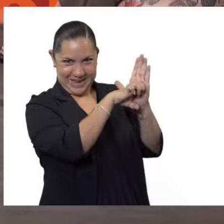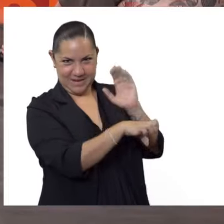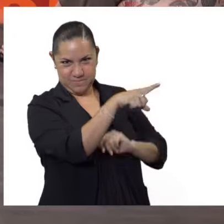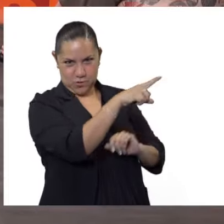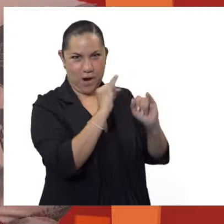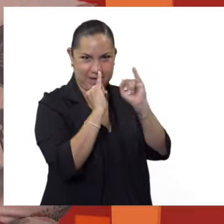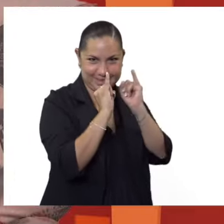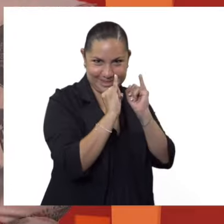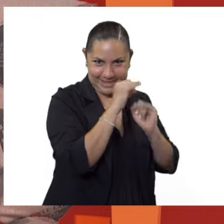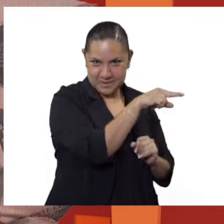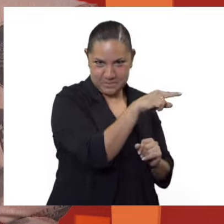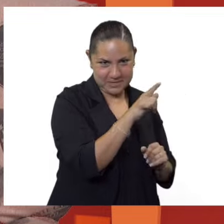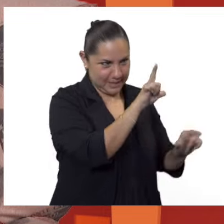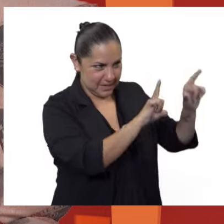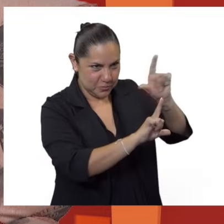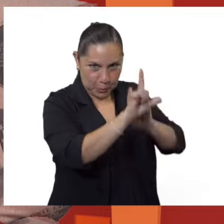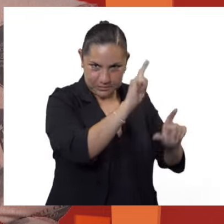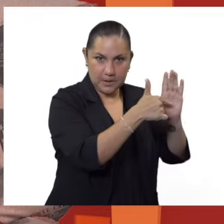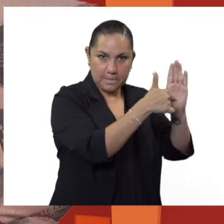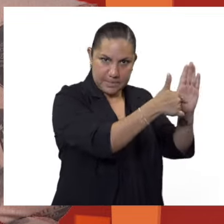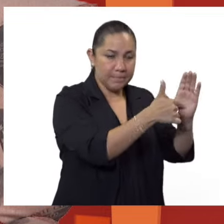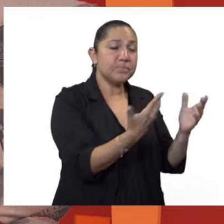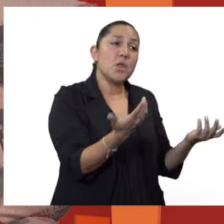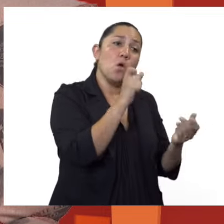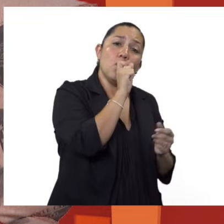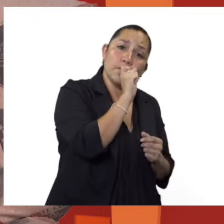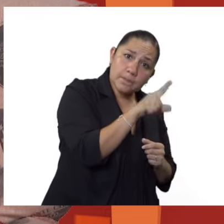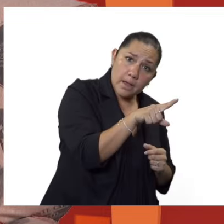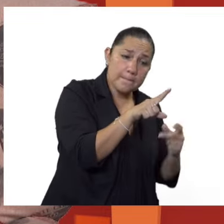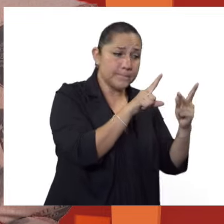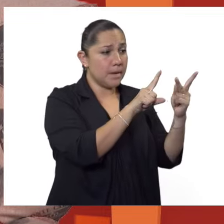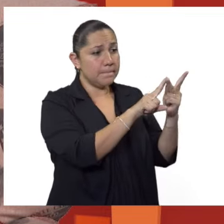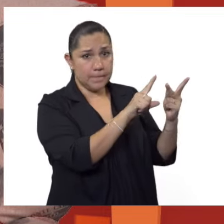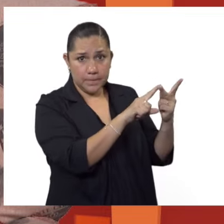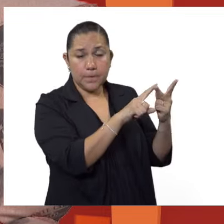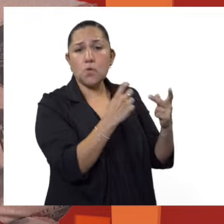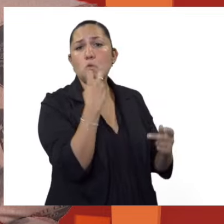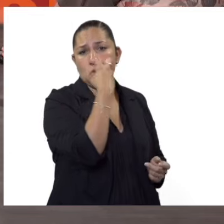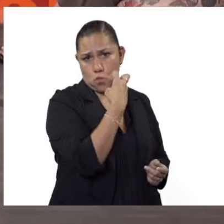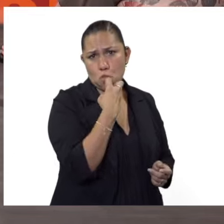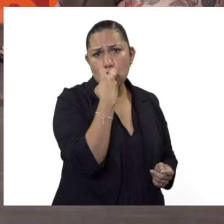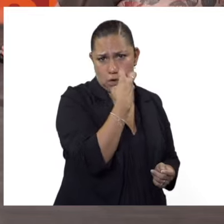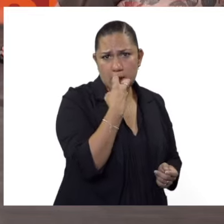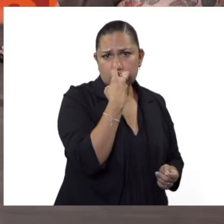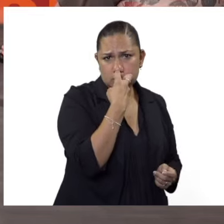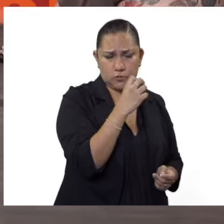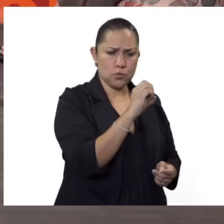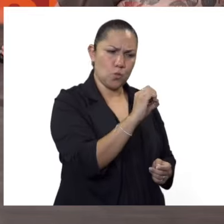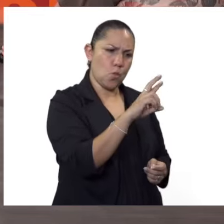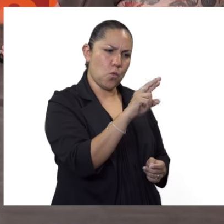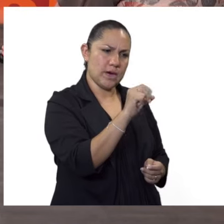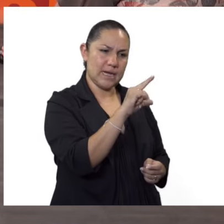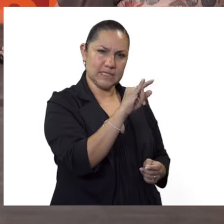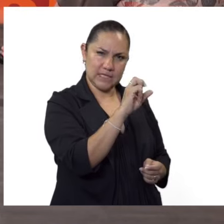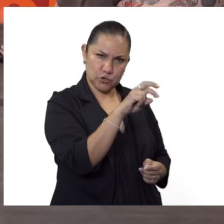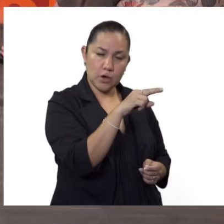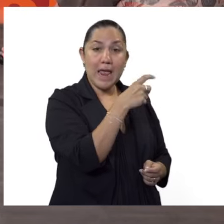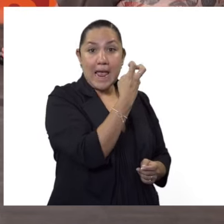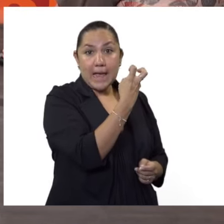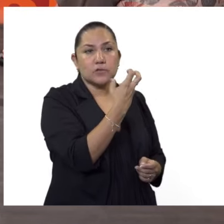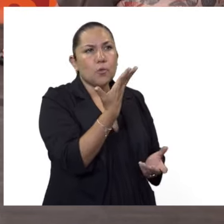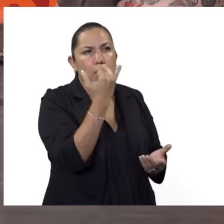intérprete no y por el otro lado está la oralización en la oralización